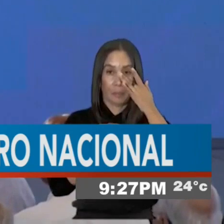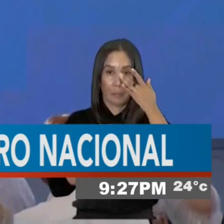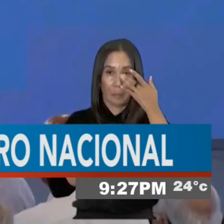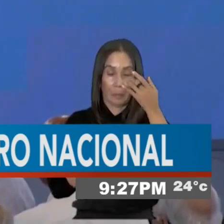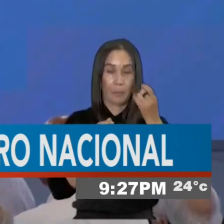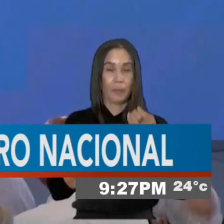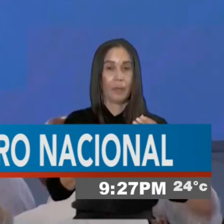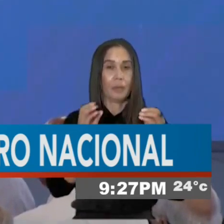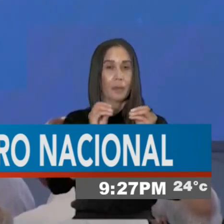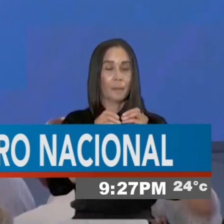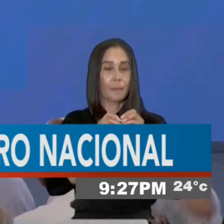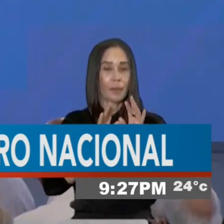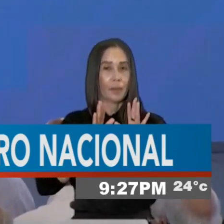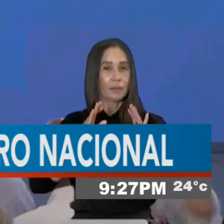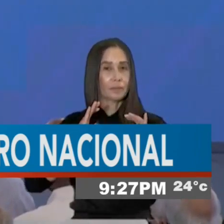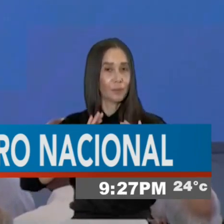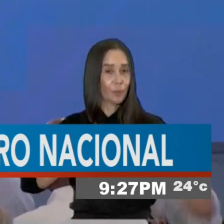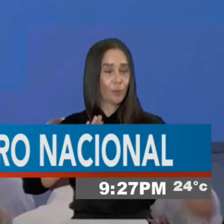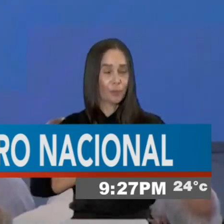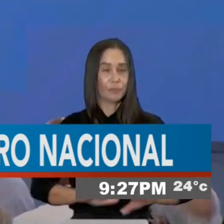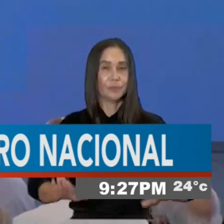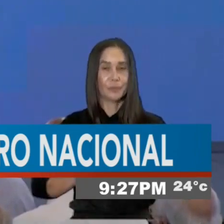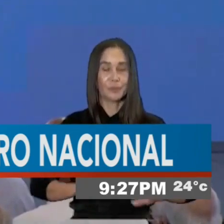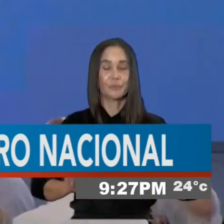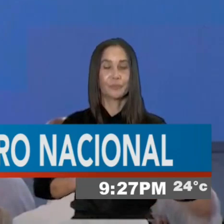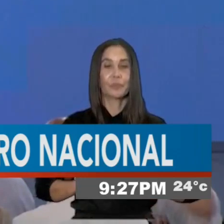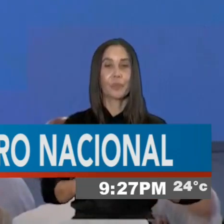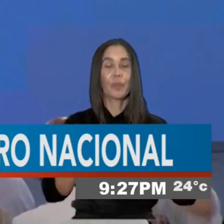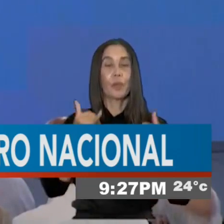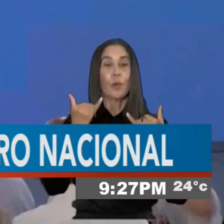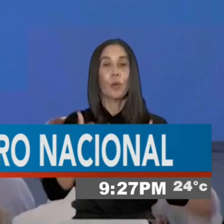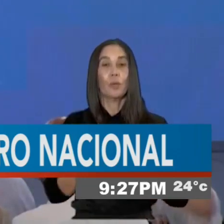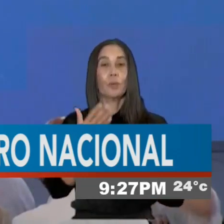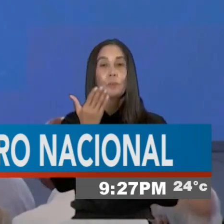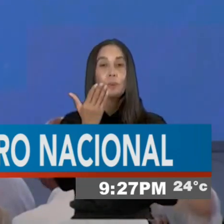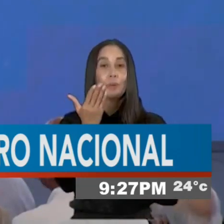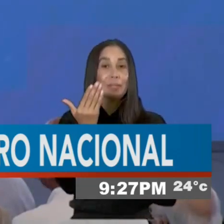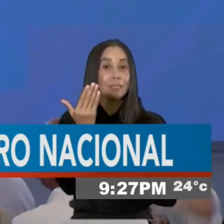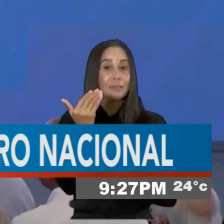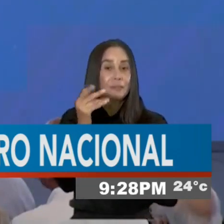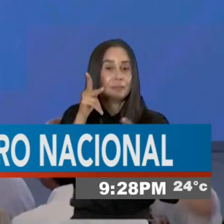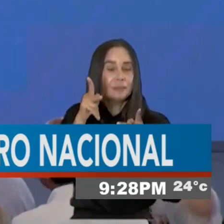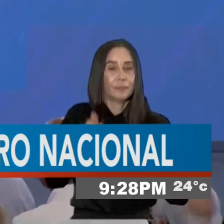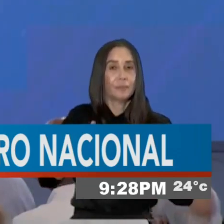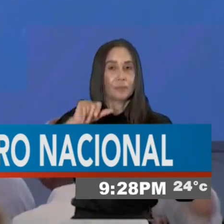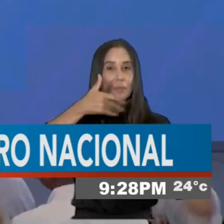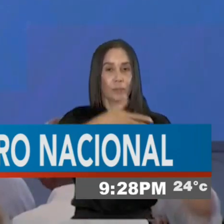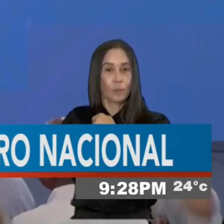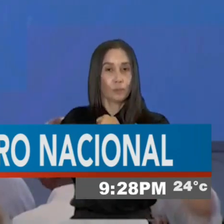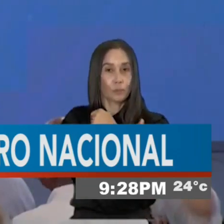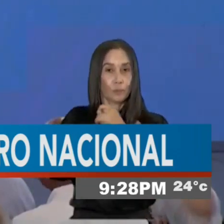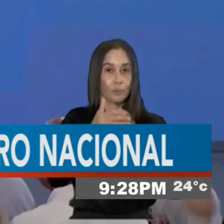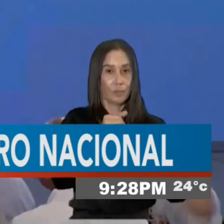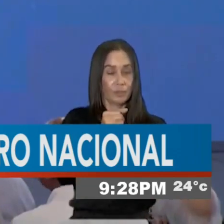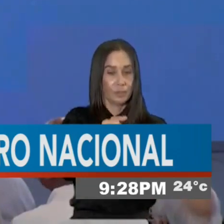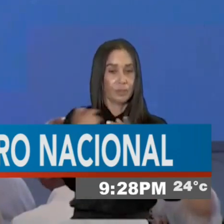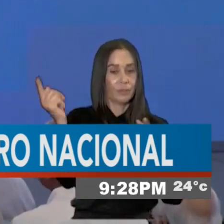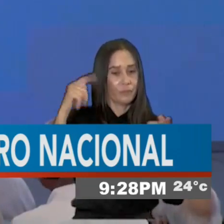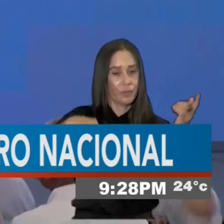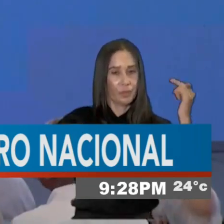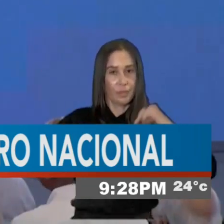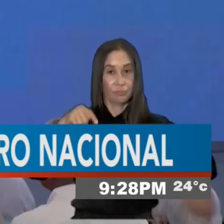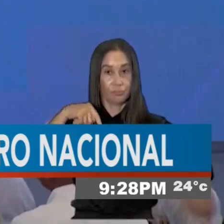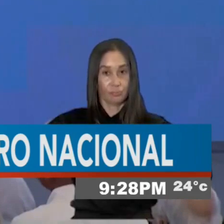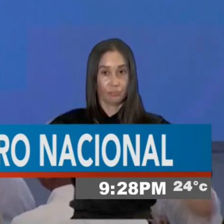tener mayor comodidad. Y hoy tenemos alrededor de 15 jefes de Estado que van a venir, más